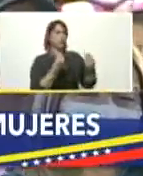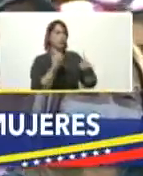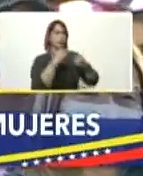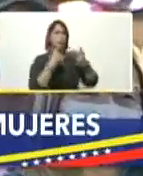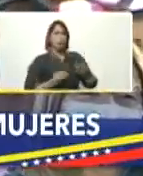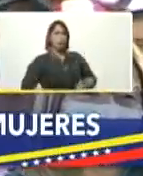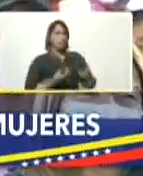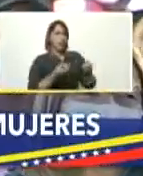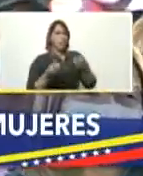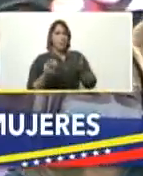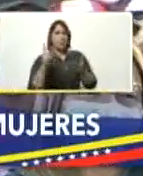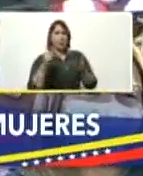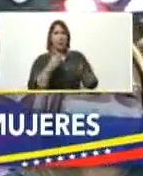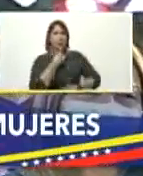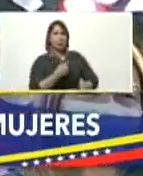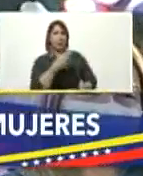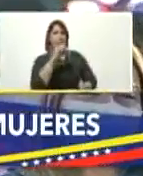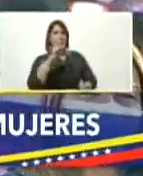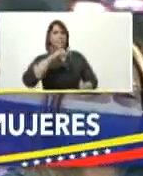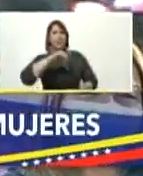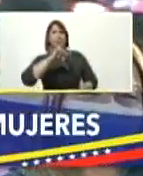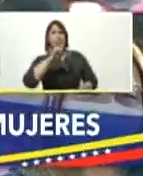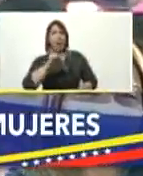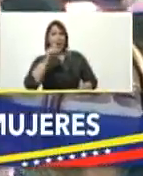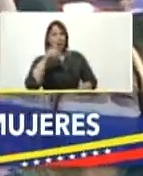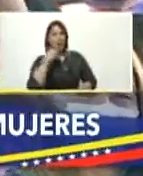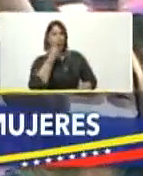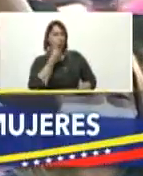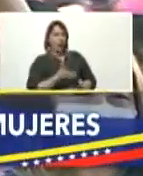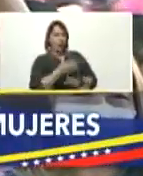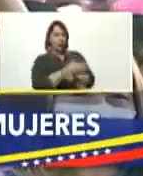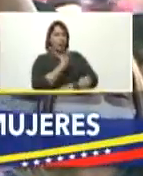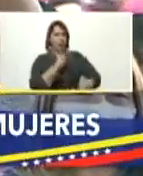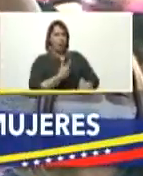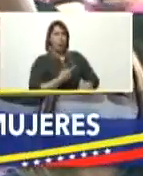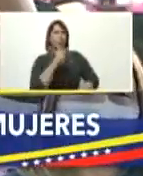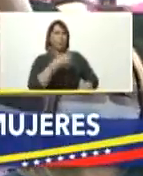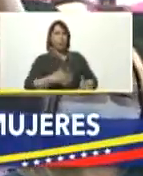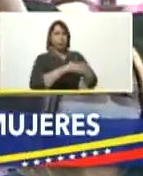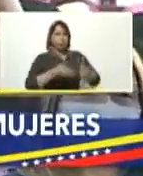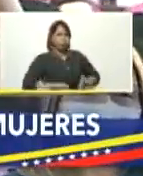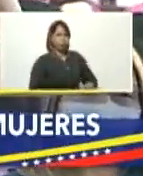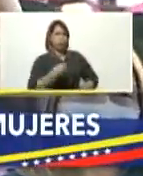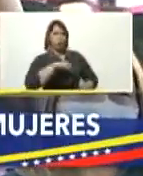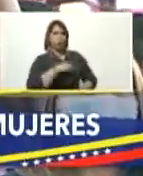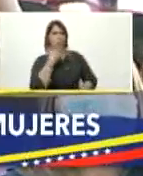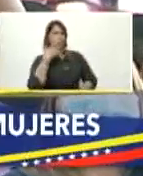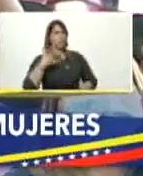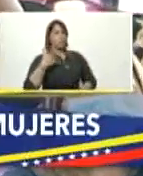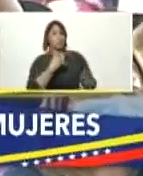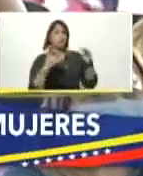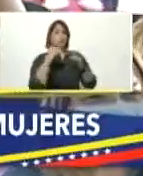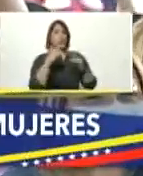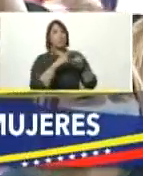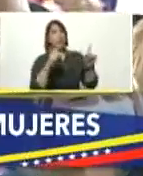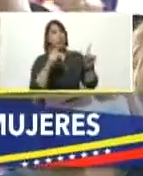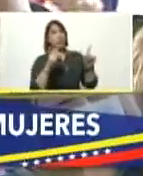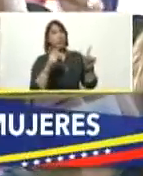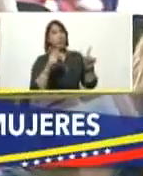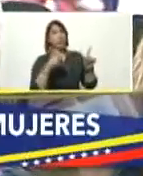aportar, sobre todo, como decía Camila, en este renacer. Renacer, que no es porque estemos sobradas, pero